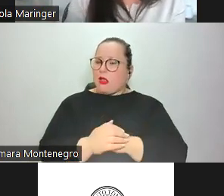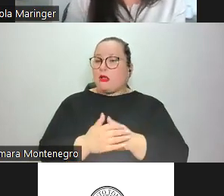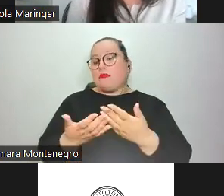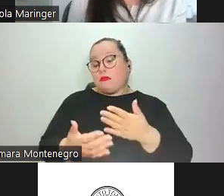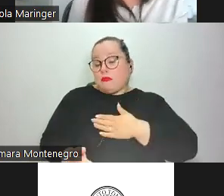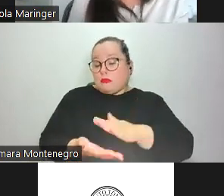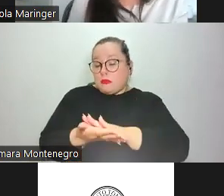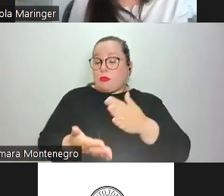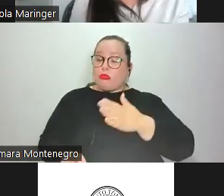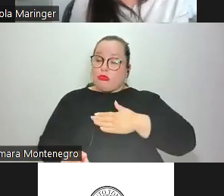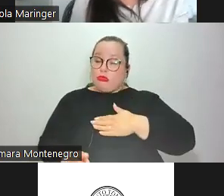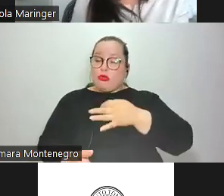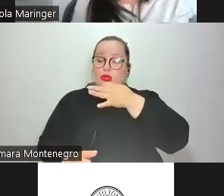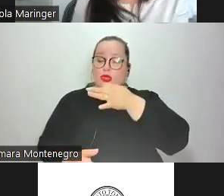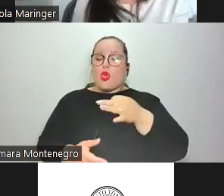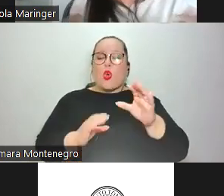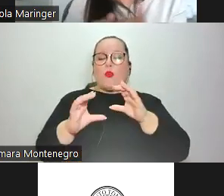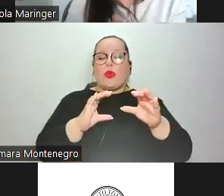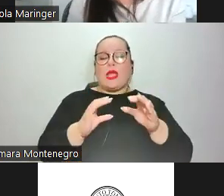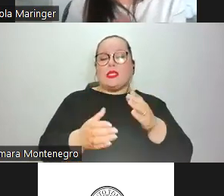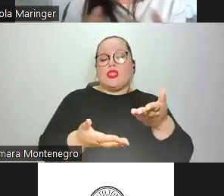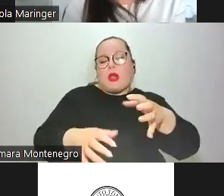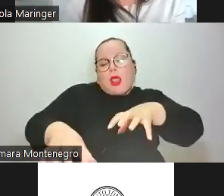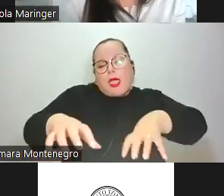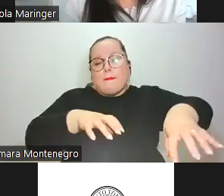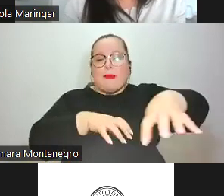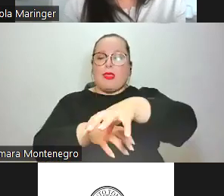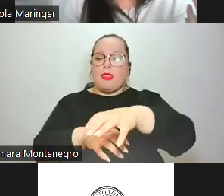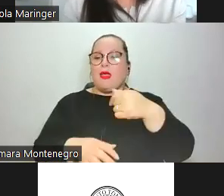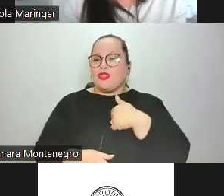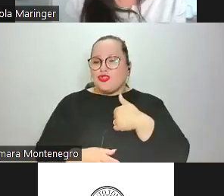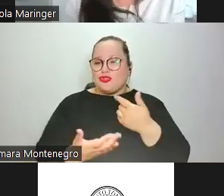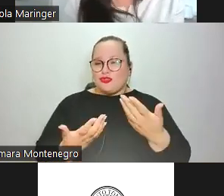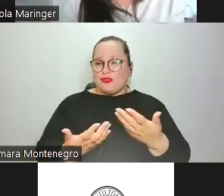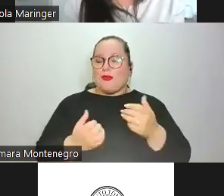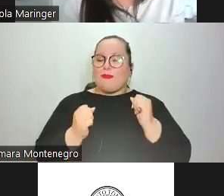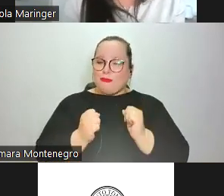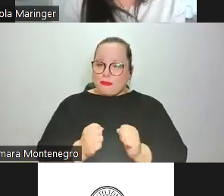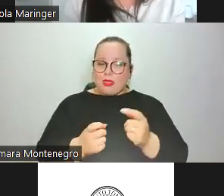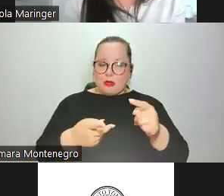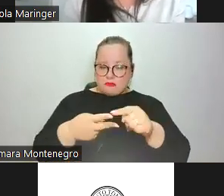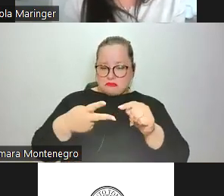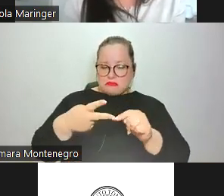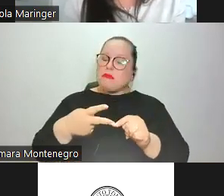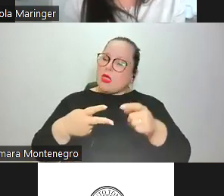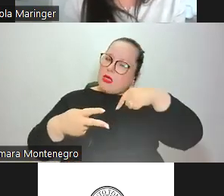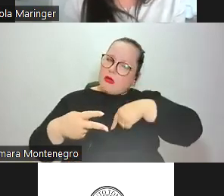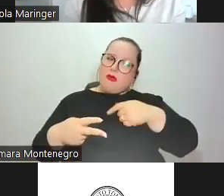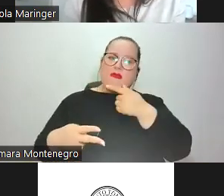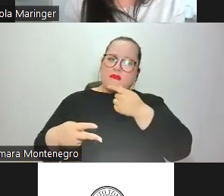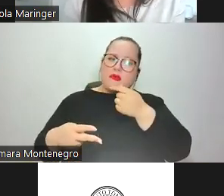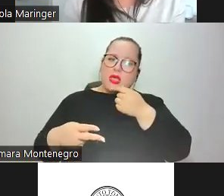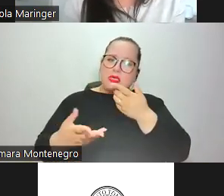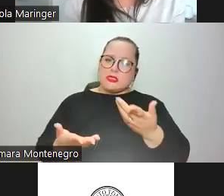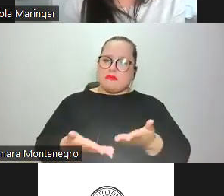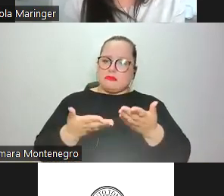fue la comunicación y la empatía. Me di cuenta que podía desplegar fácilmente esas competencias. ¿Fueron